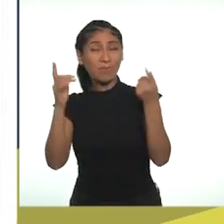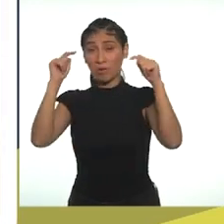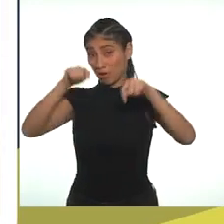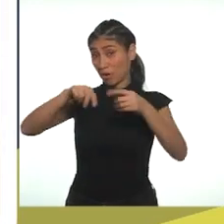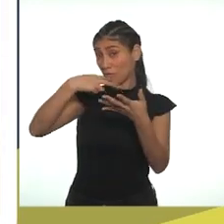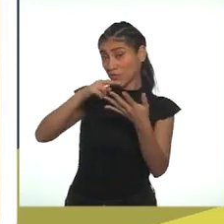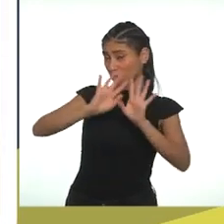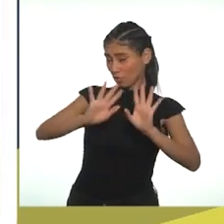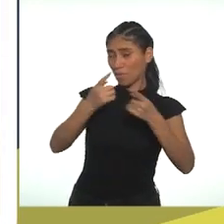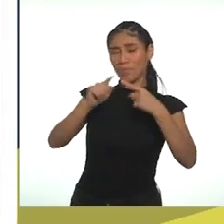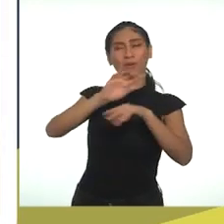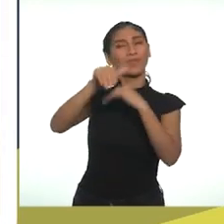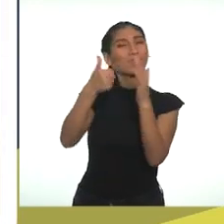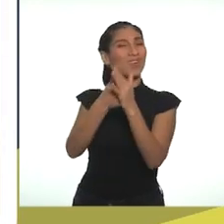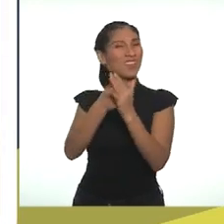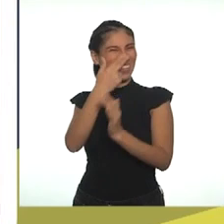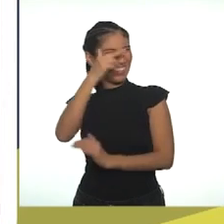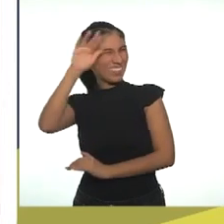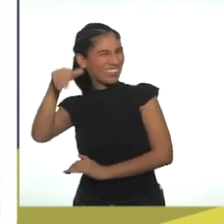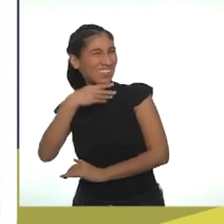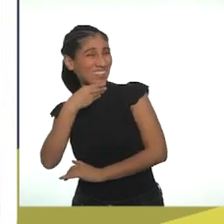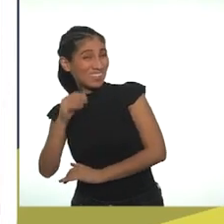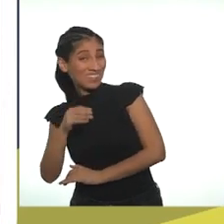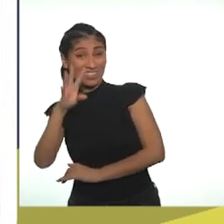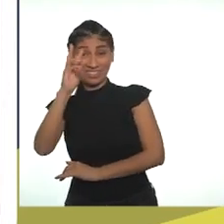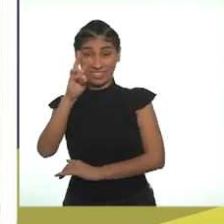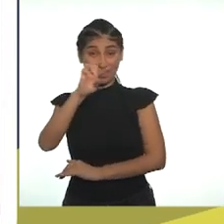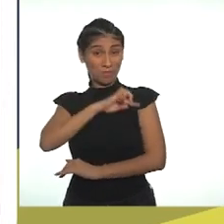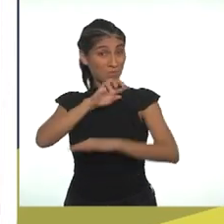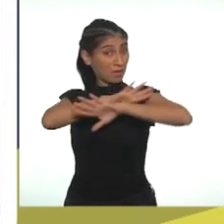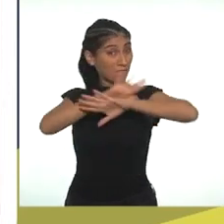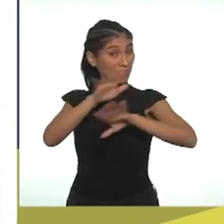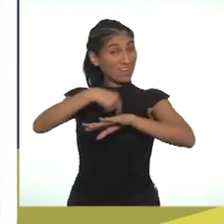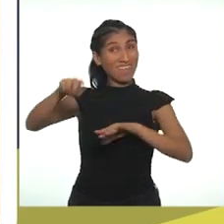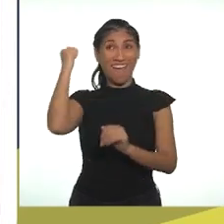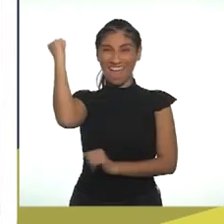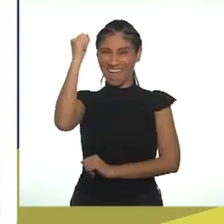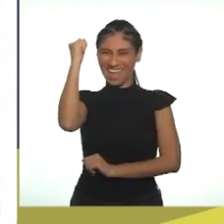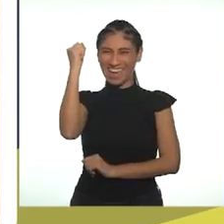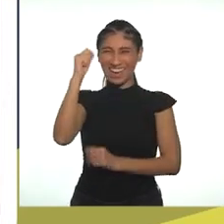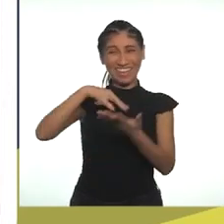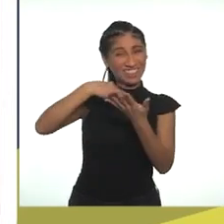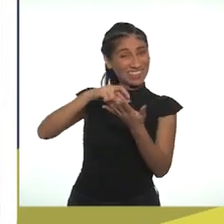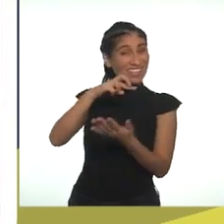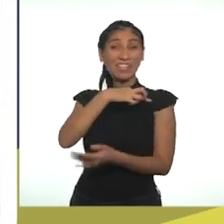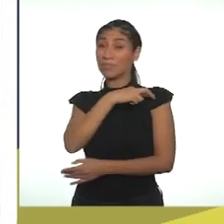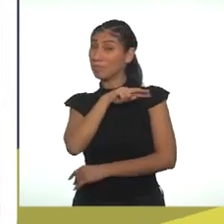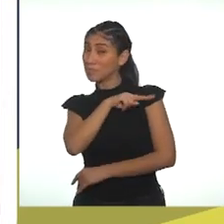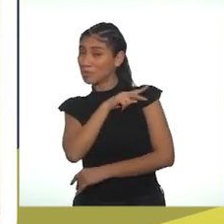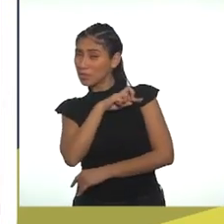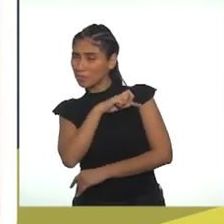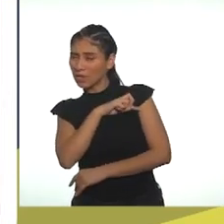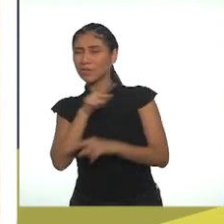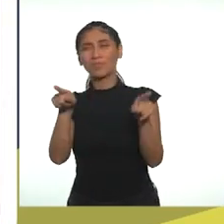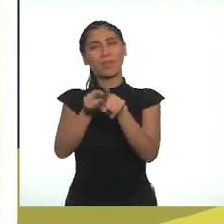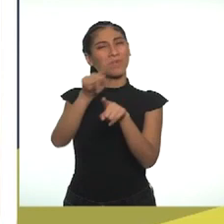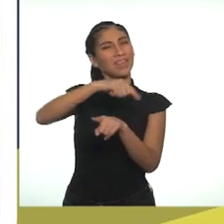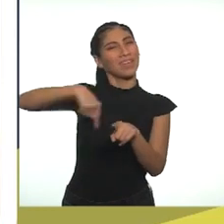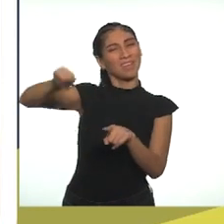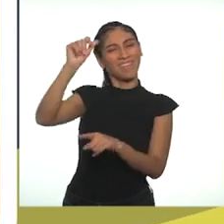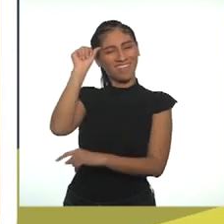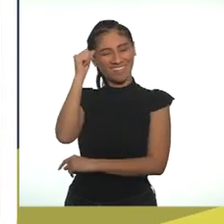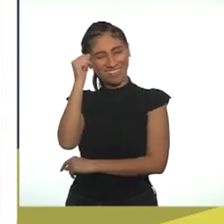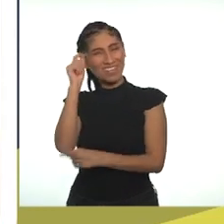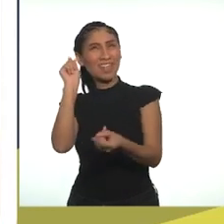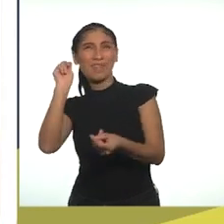será motivo para estar contentos por ese logro. Y seguramente será momento también de recordar todo lo que pasaron en